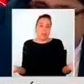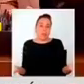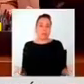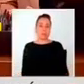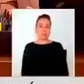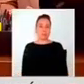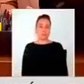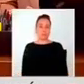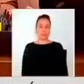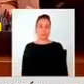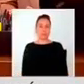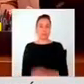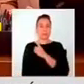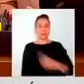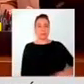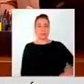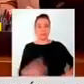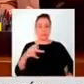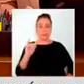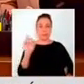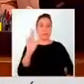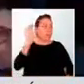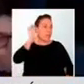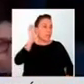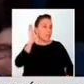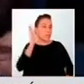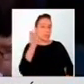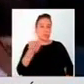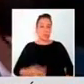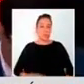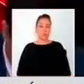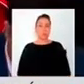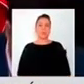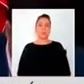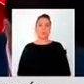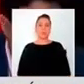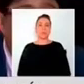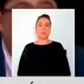Diputado Kaiser, lo escuchamos. Muy bien, señora presidenta.